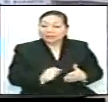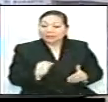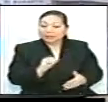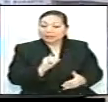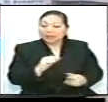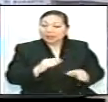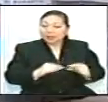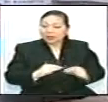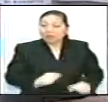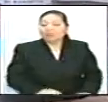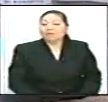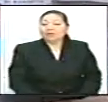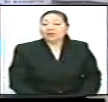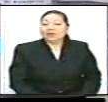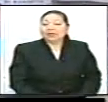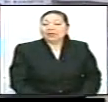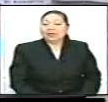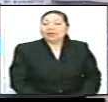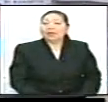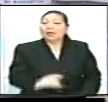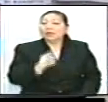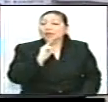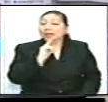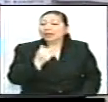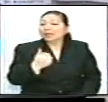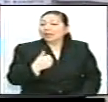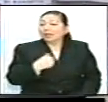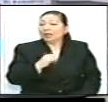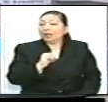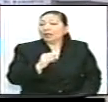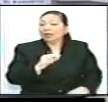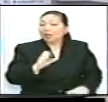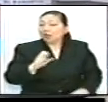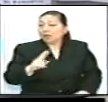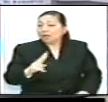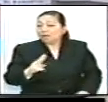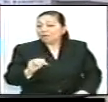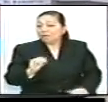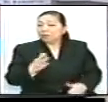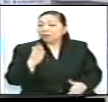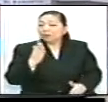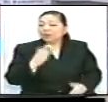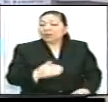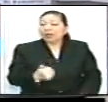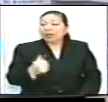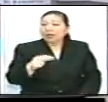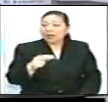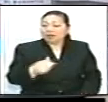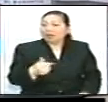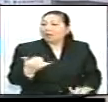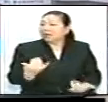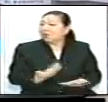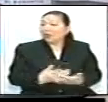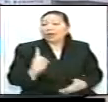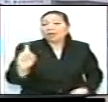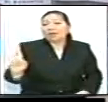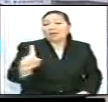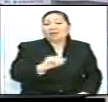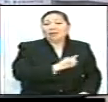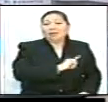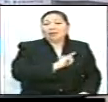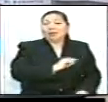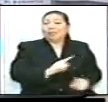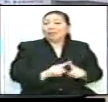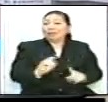Instituto Geológico de los Estados Unidos, que tiene el Instituto Geofísico bajo su mando, la ANA, etcétera. Aquí no, cada institución es